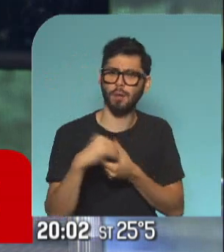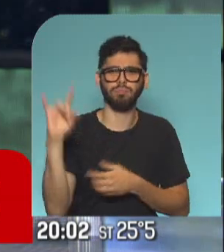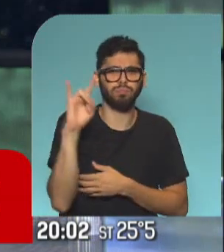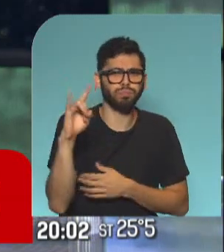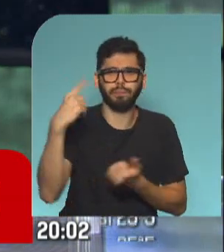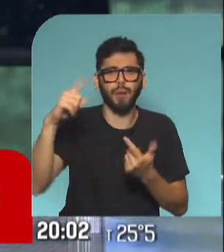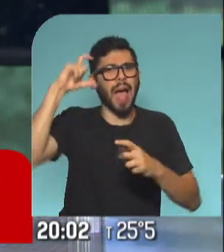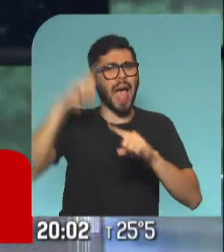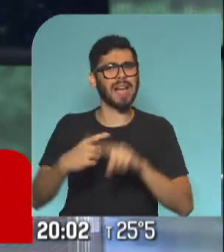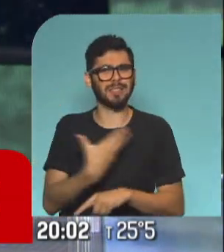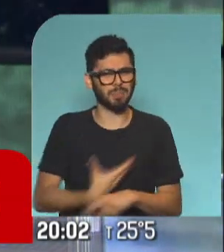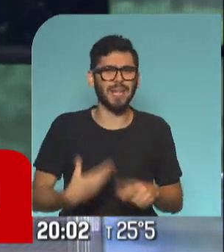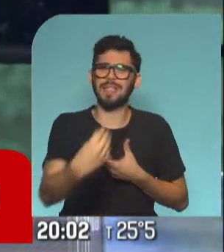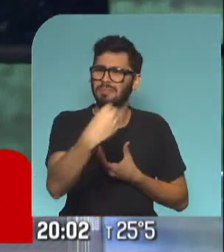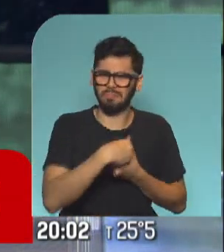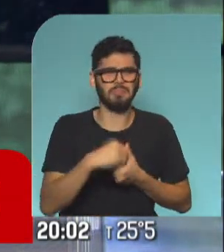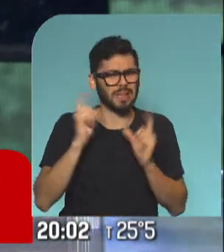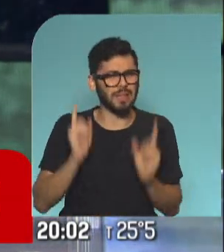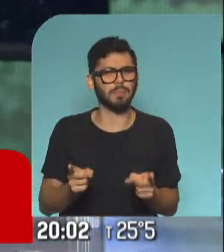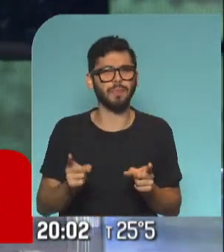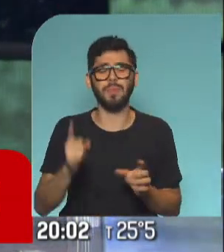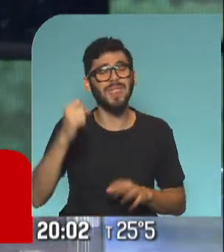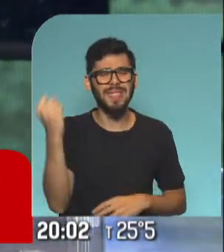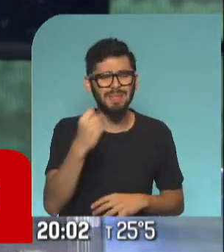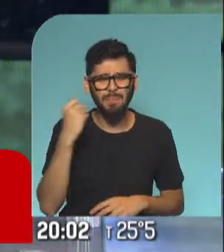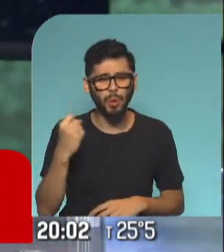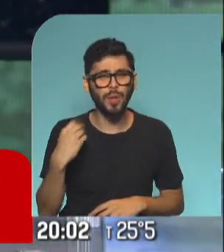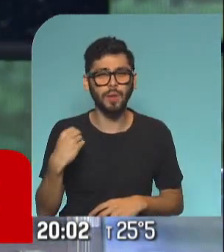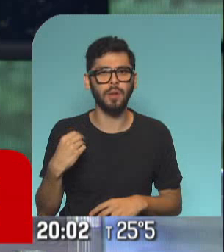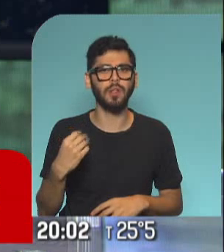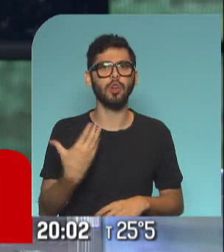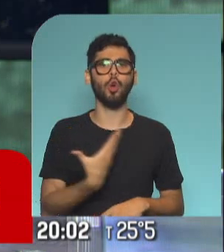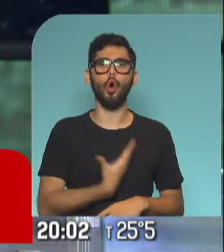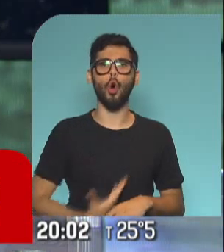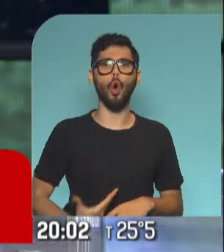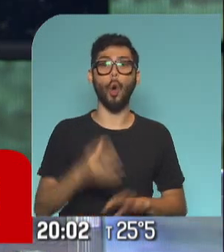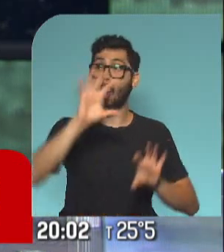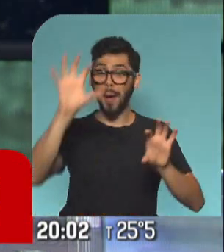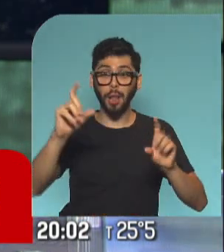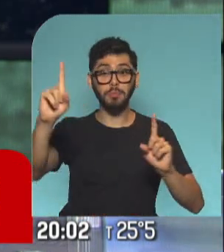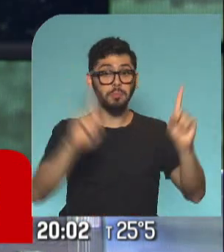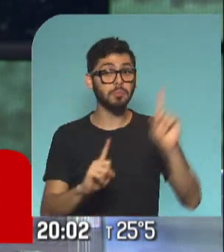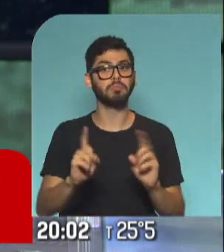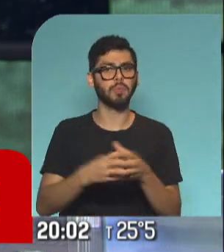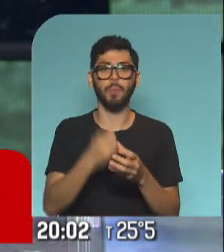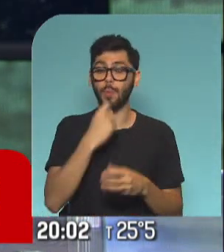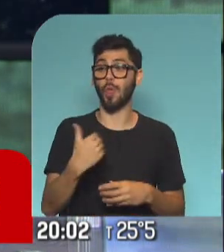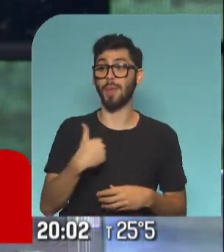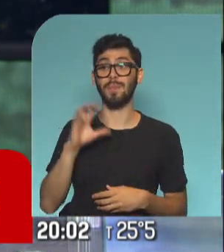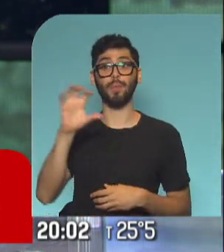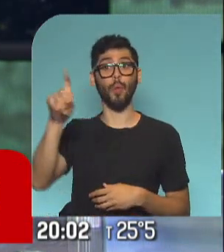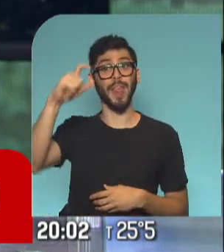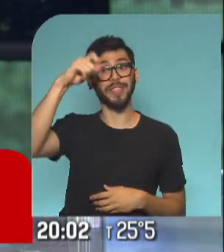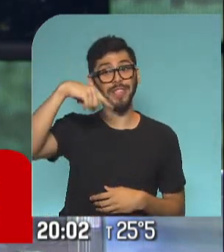ex presidentes y lo más importante que hay gobernadores que estuvieron presentes como el gobernador de mi provincia del chaco